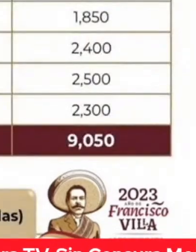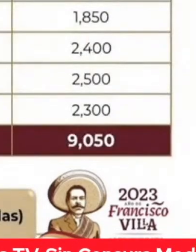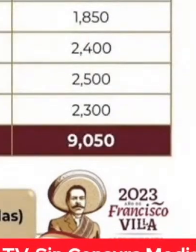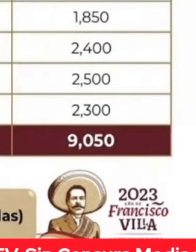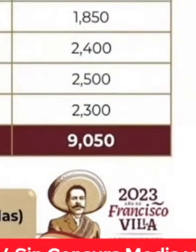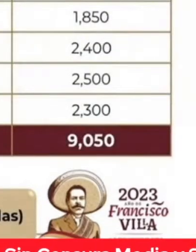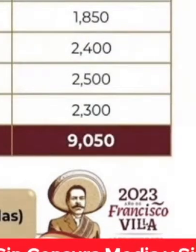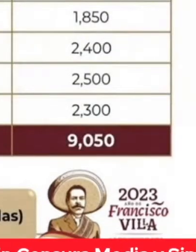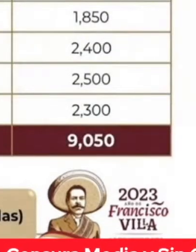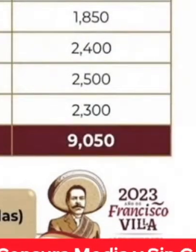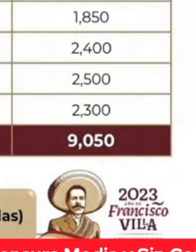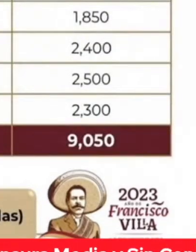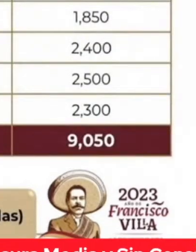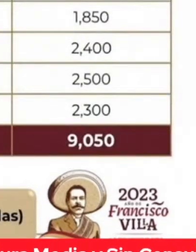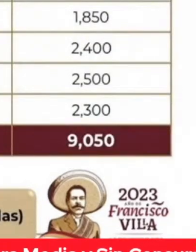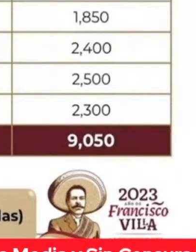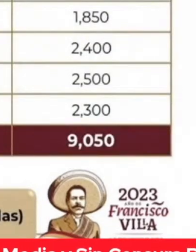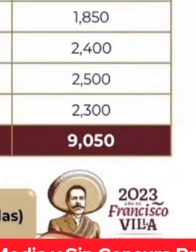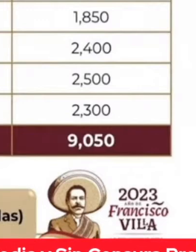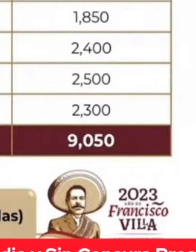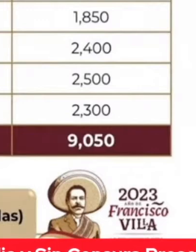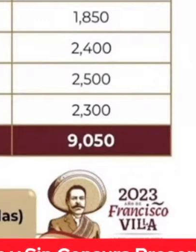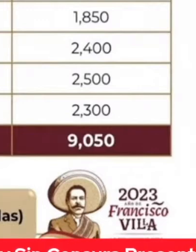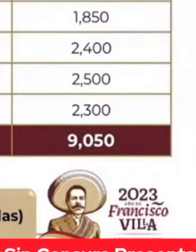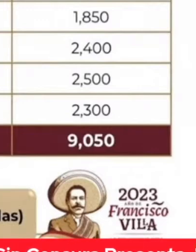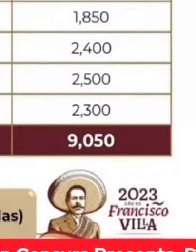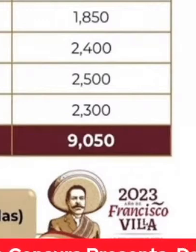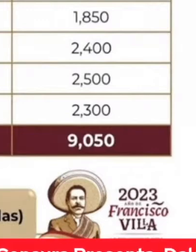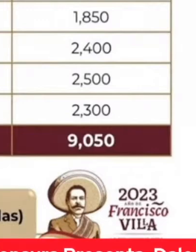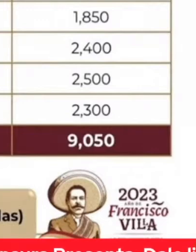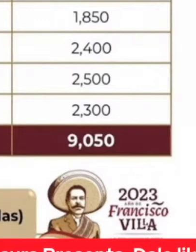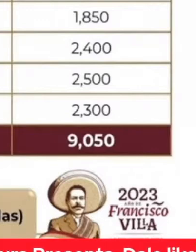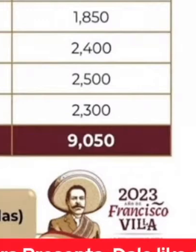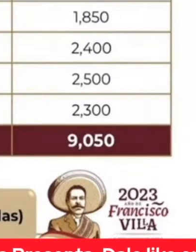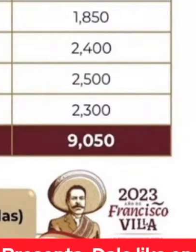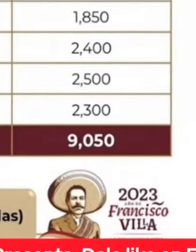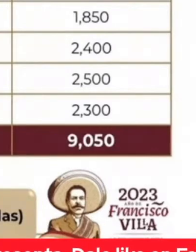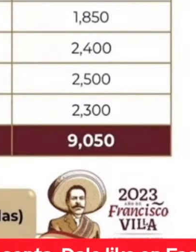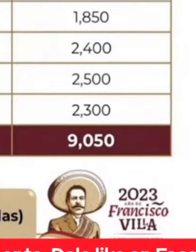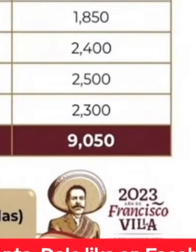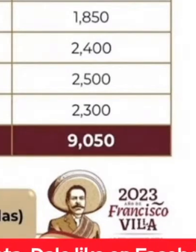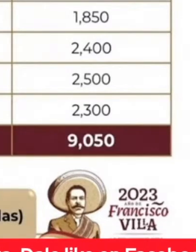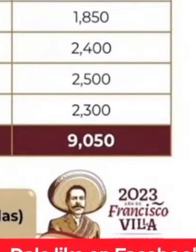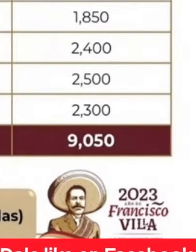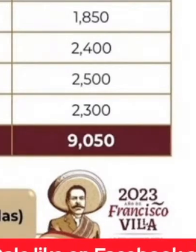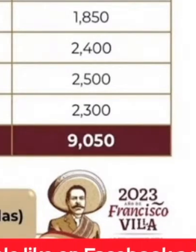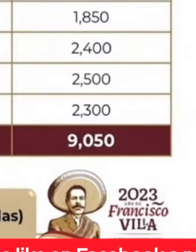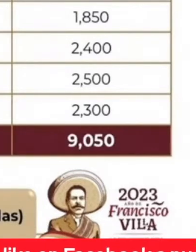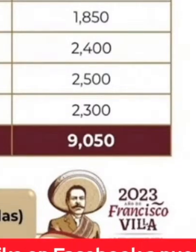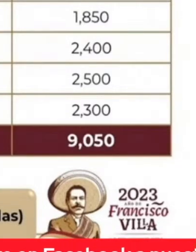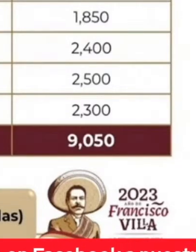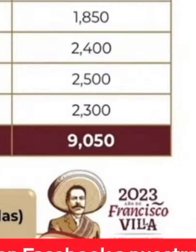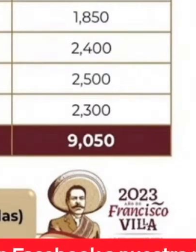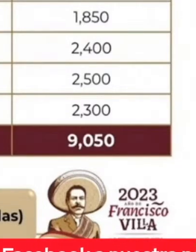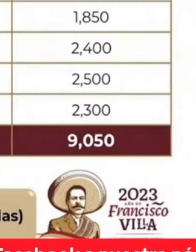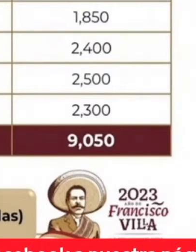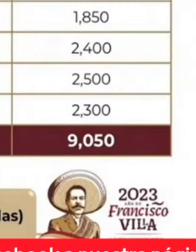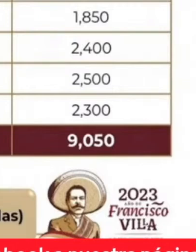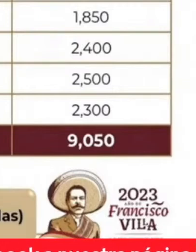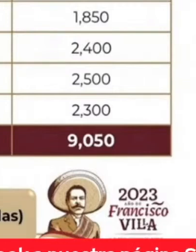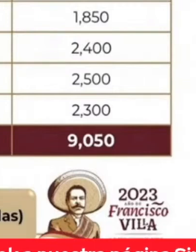es lo que se refiere al sargazo se continúa con esa operación tenemos doce burques sargaceros